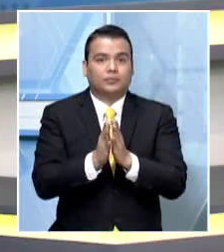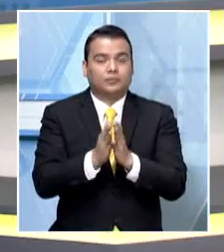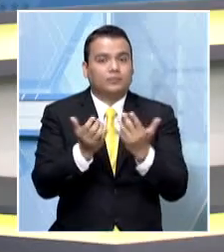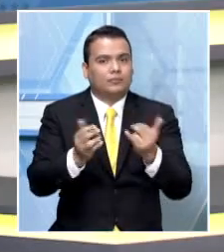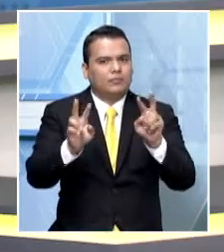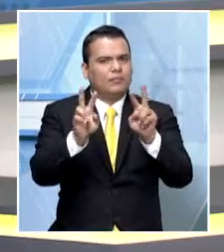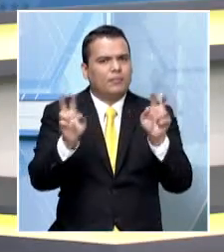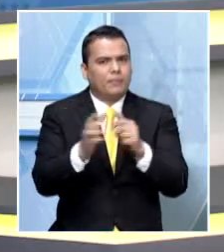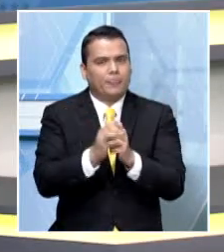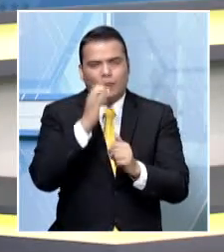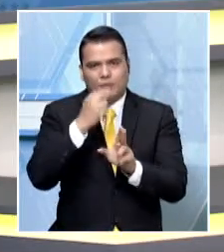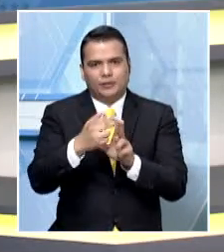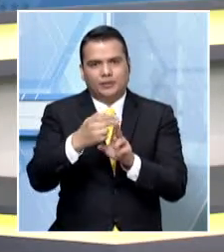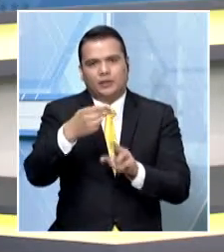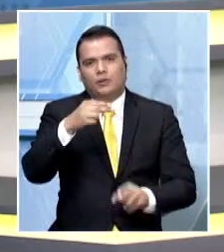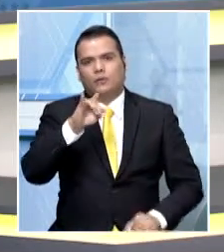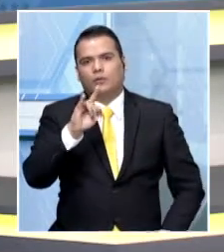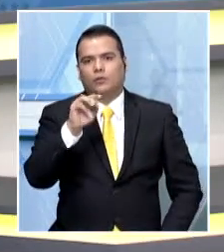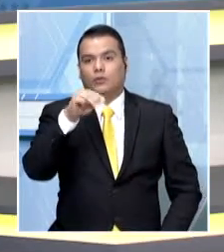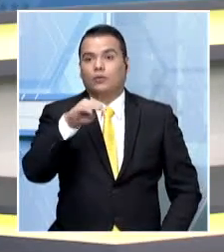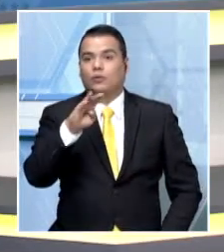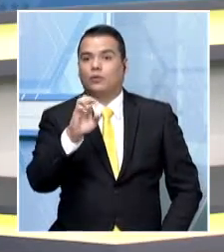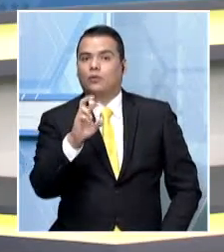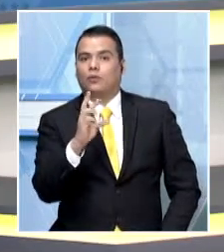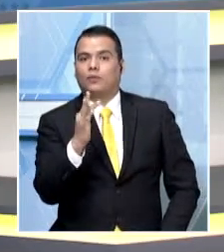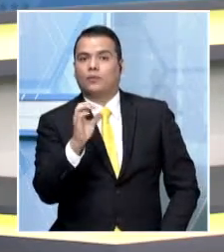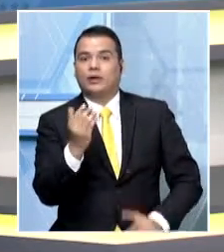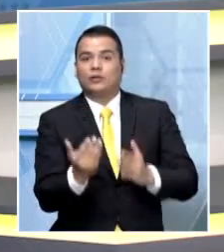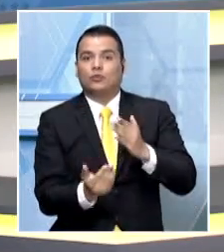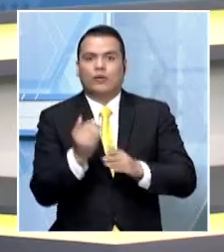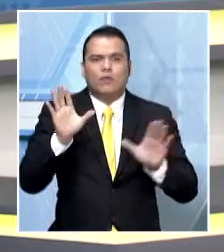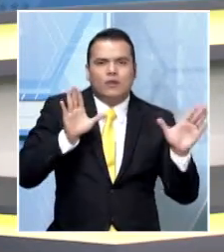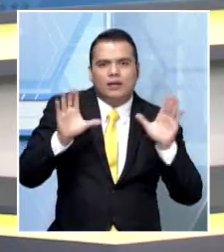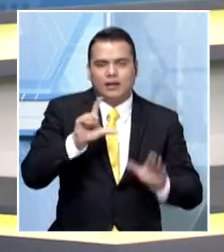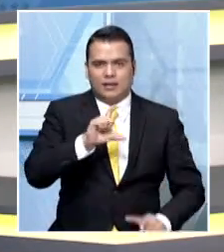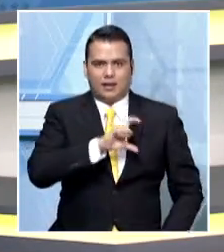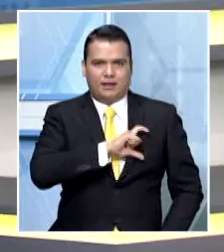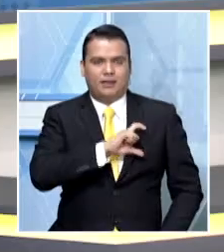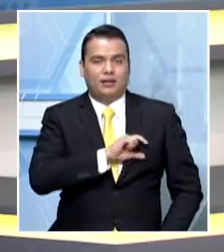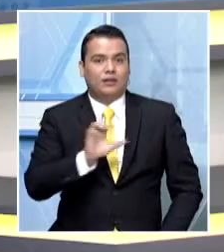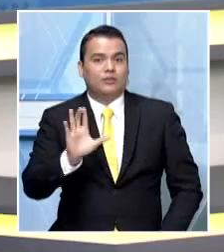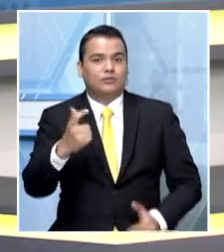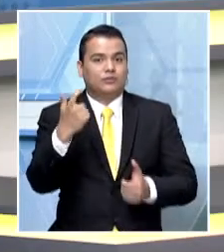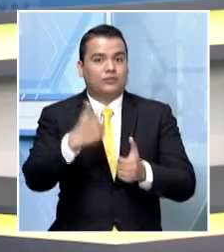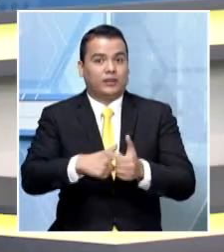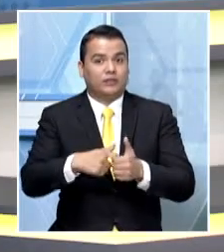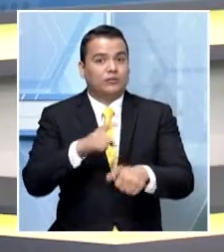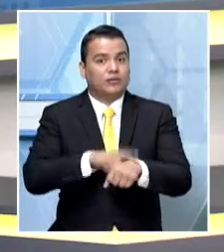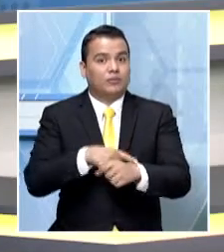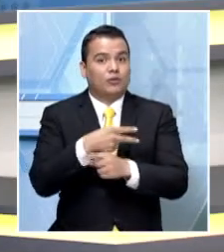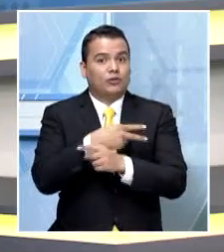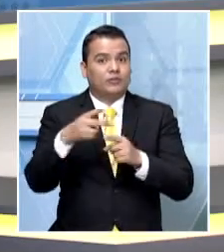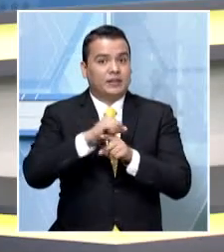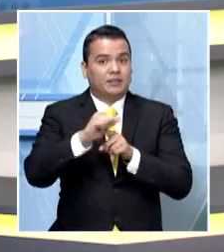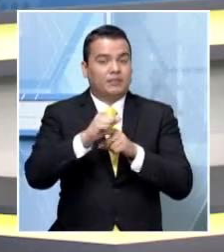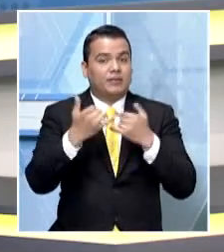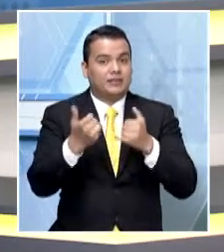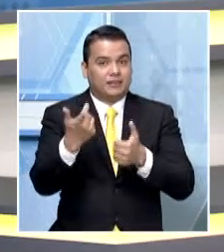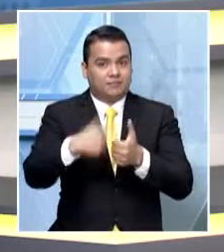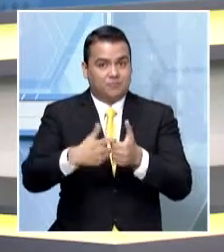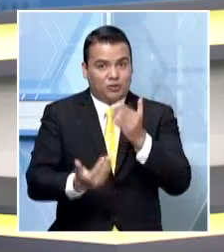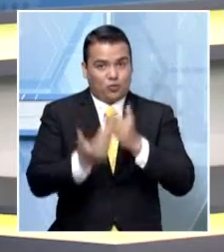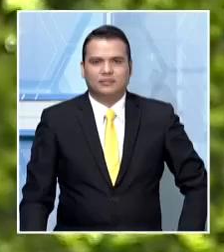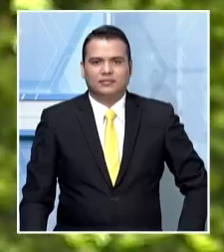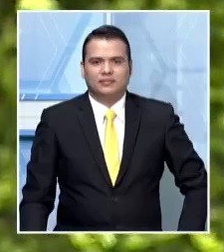hablar de humberto acevedo serrano arquero el cuadro deportivo cali uno de los tres guardametas con que cuenta alfredo